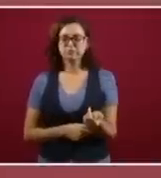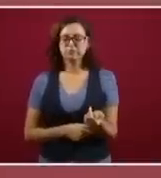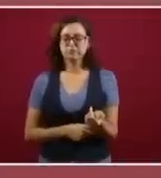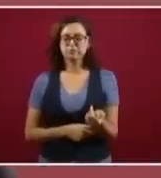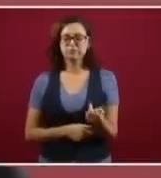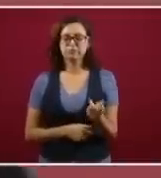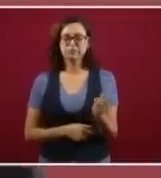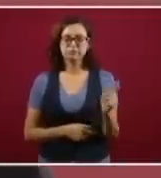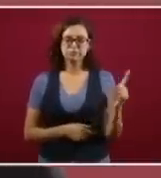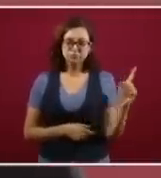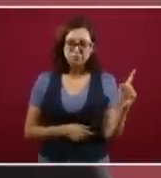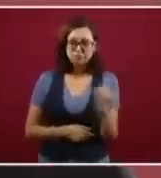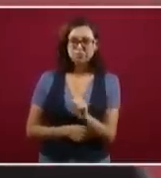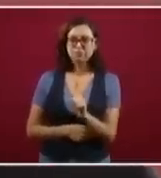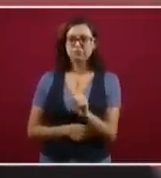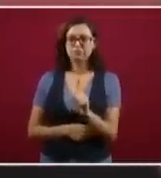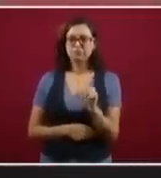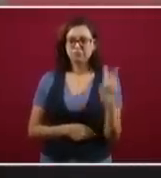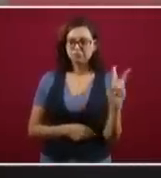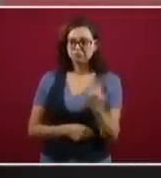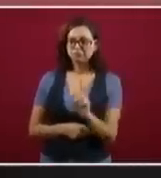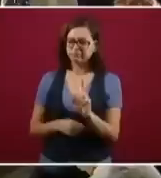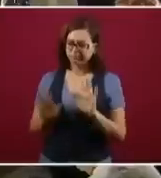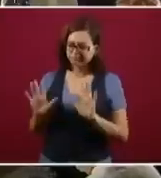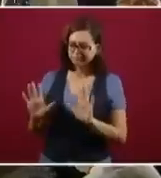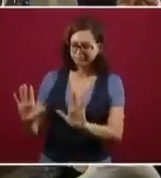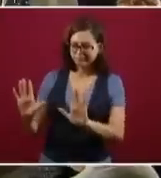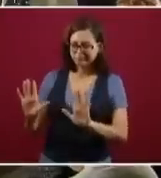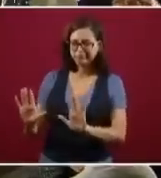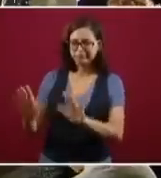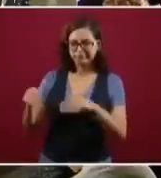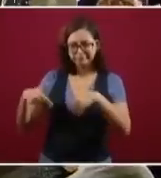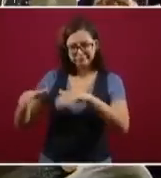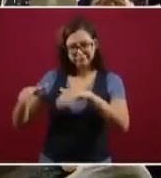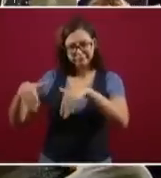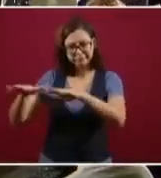empiezan a empujar a los muchachos.